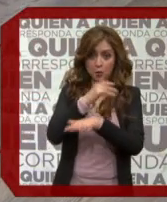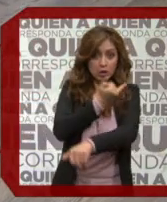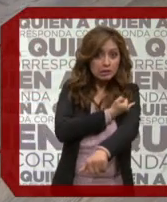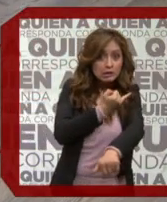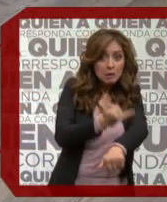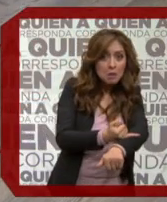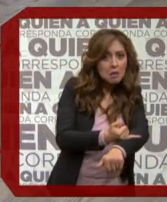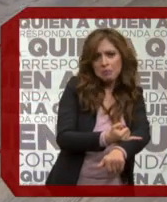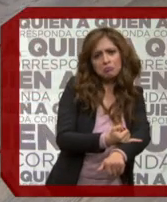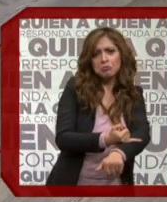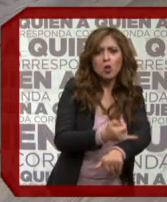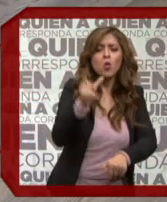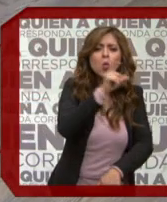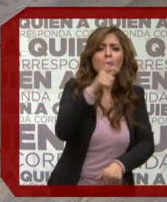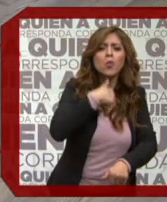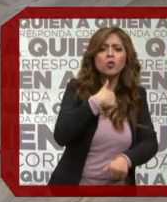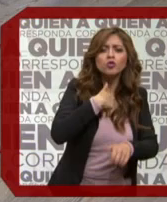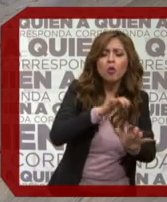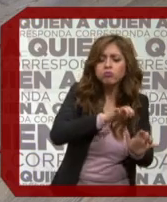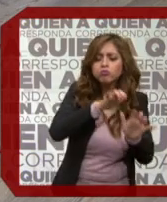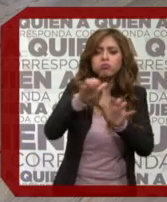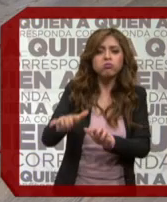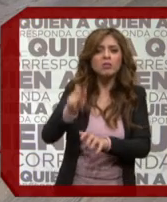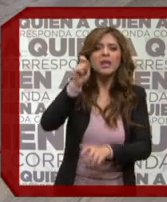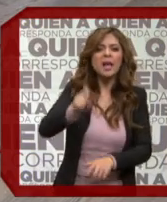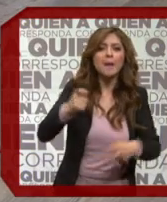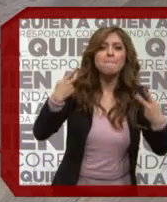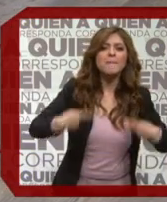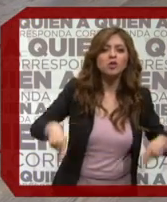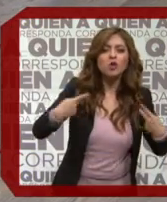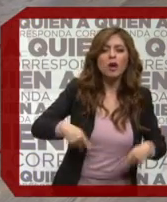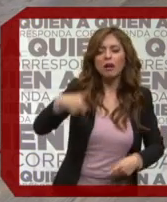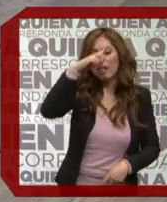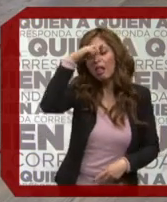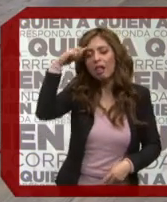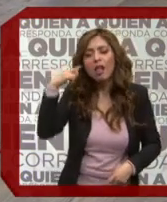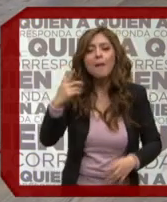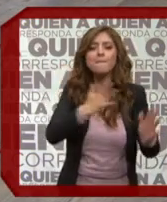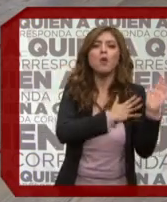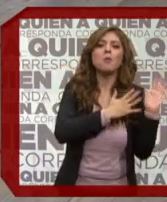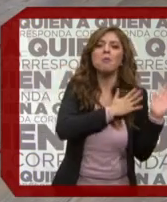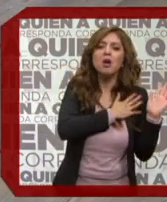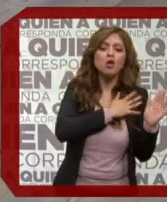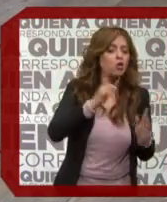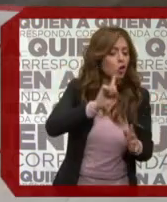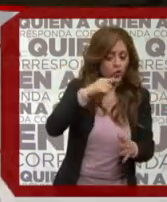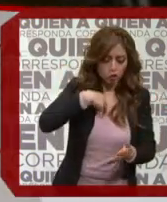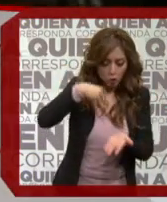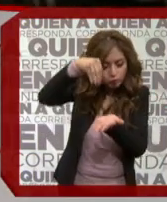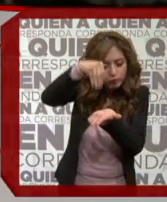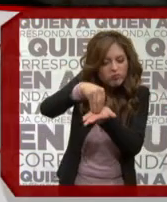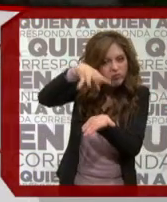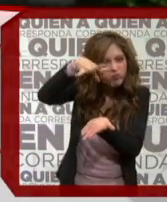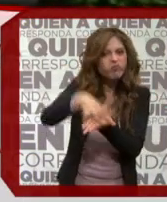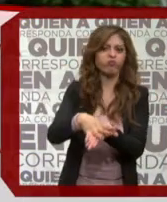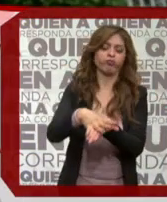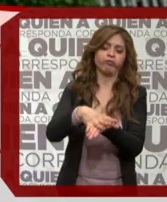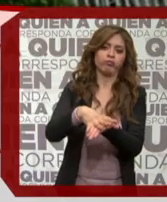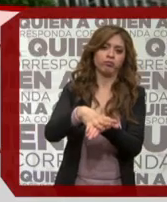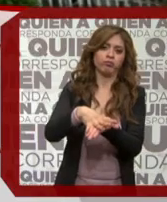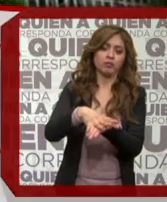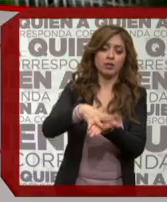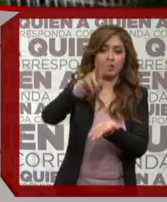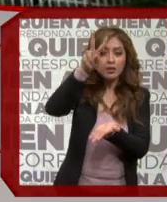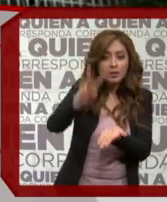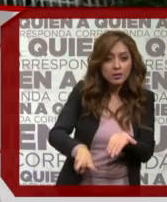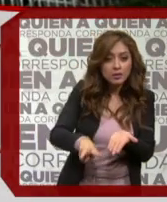que dije en mi campaña es, "La gente está fastidiada de promesas. Yo vengo a hacer compromisos, pero los compromisos son idea